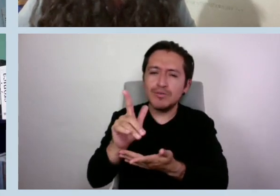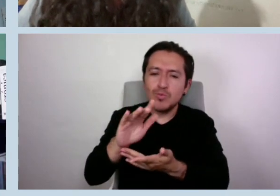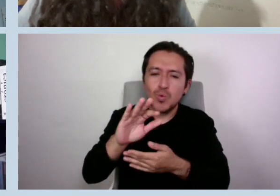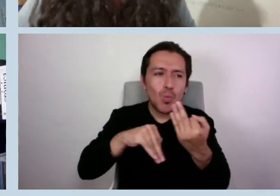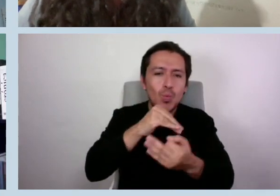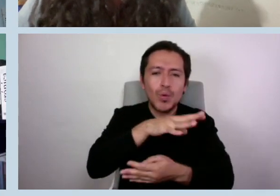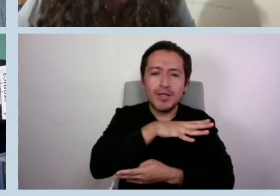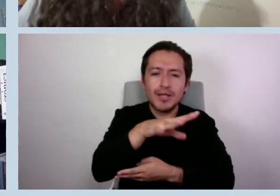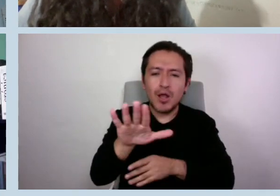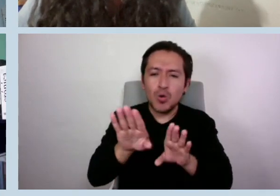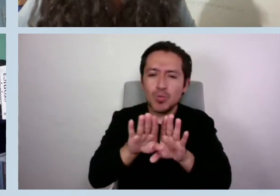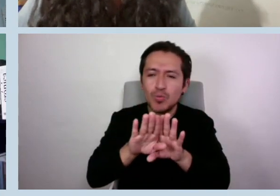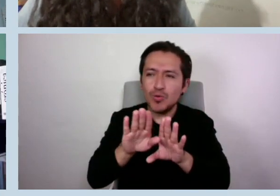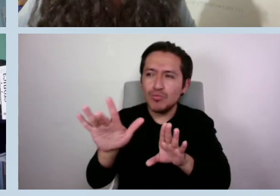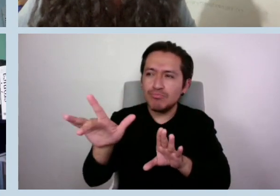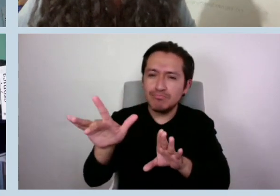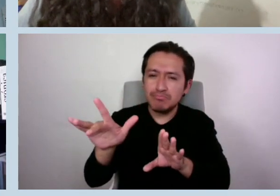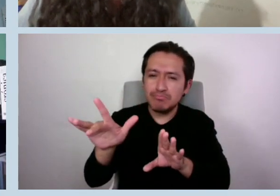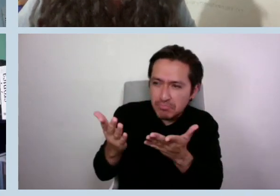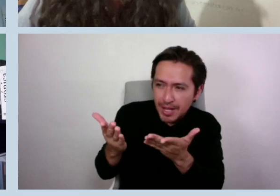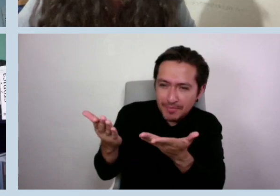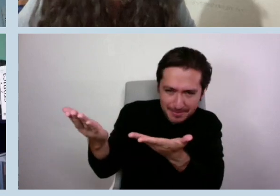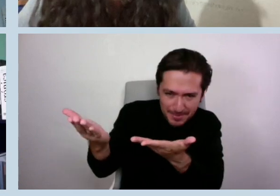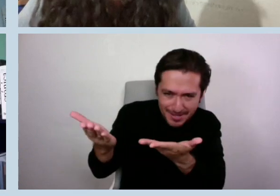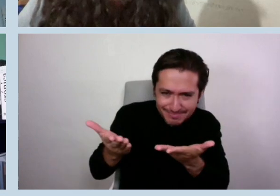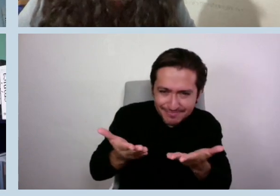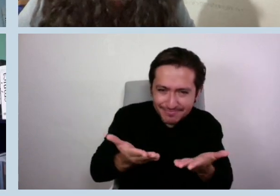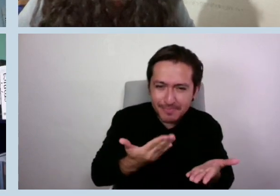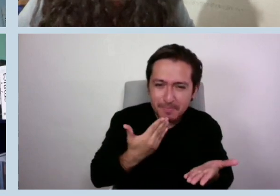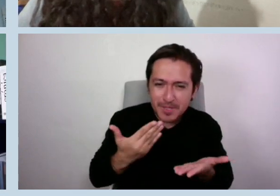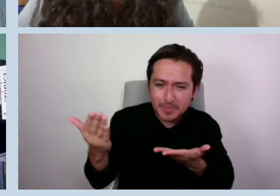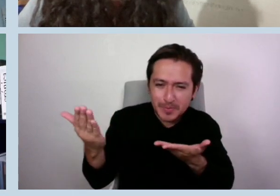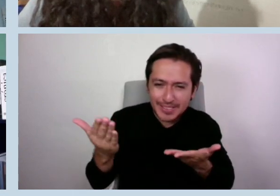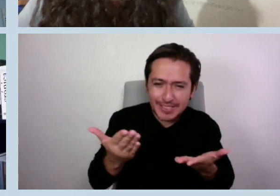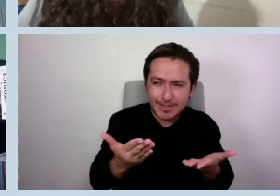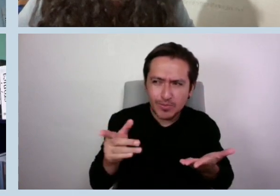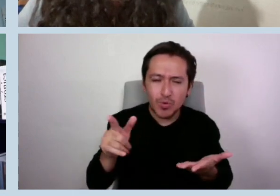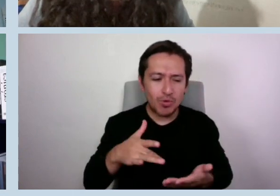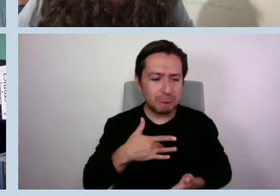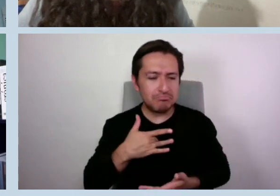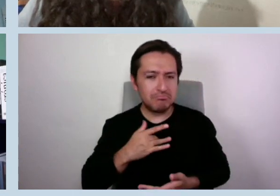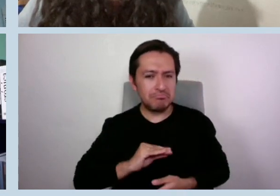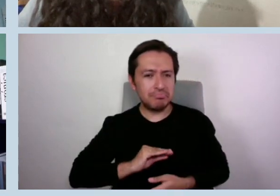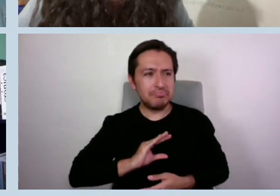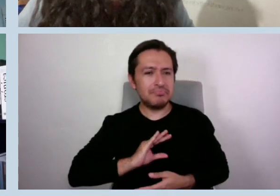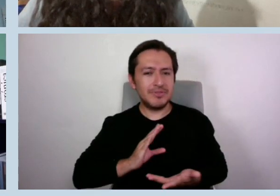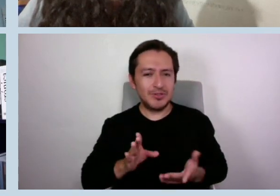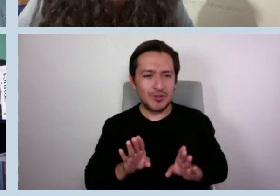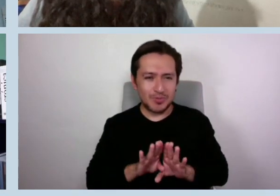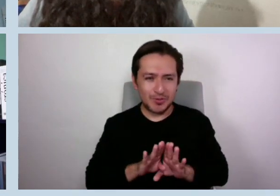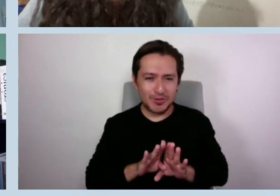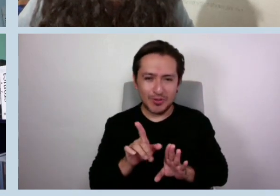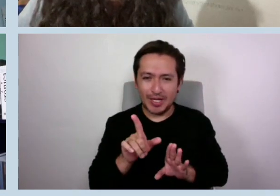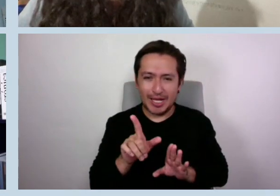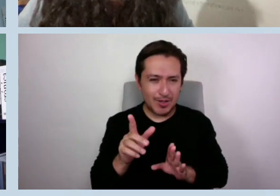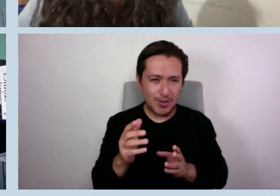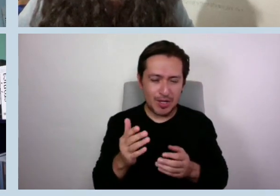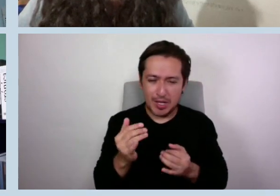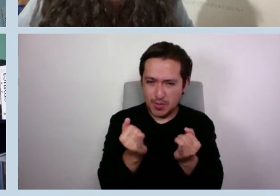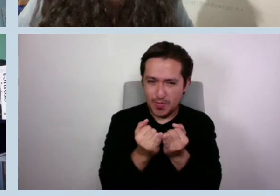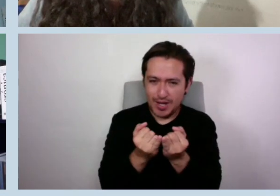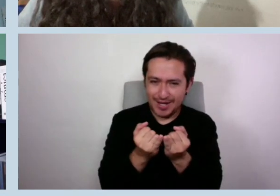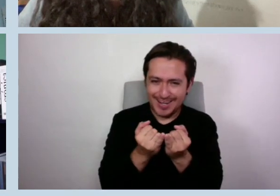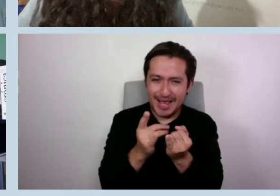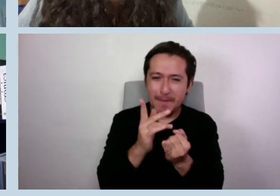eh que también es interesante no hacer el el la división bienvenidas porque